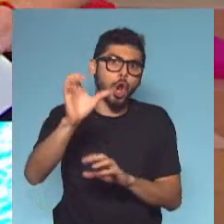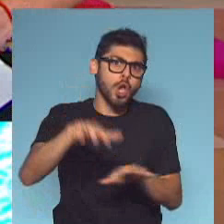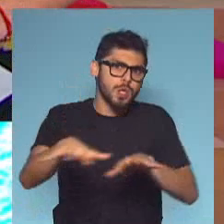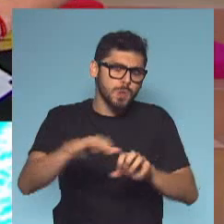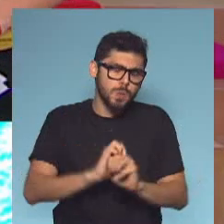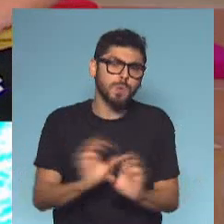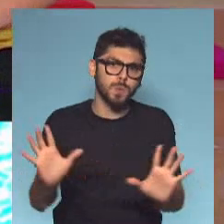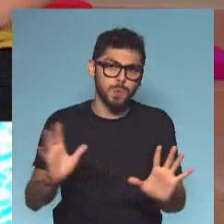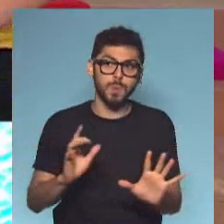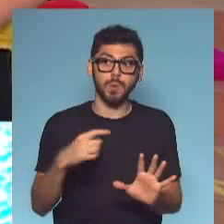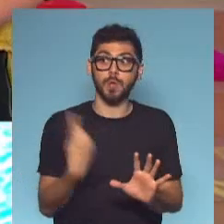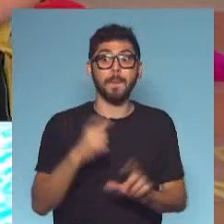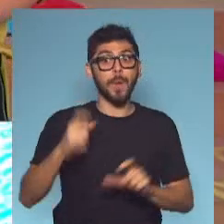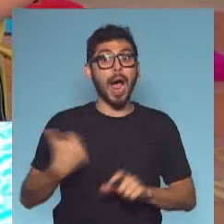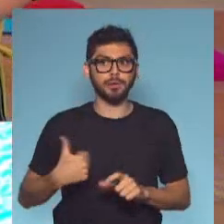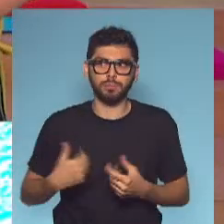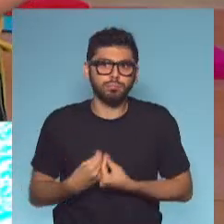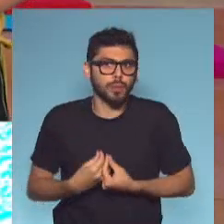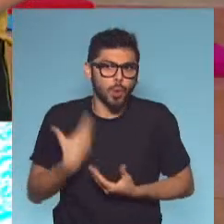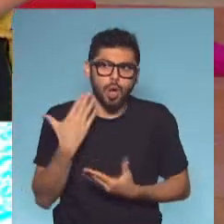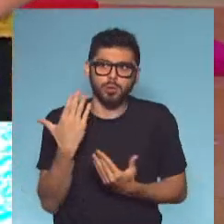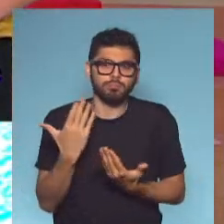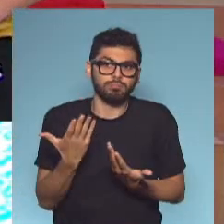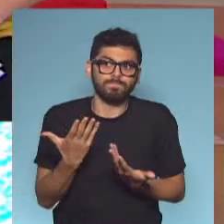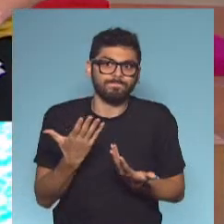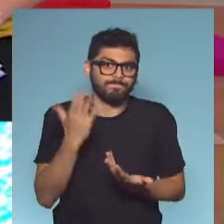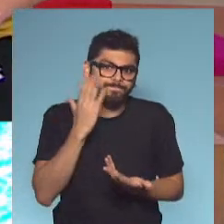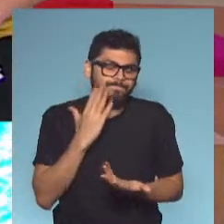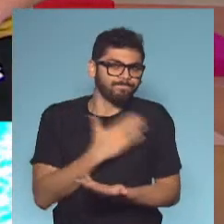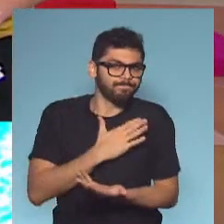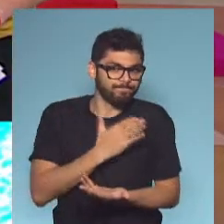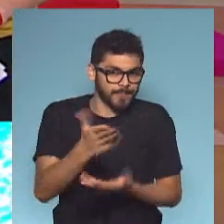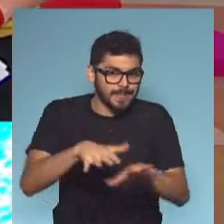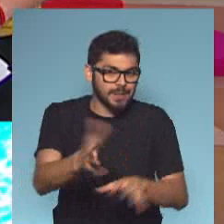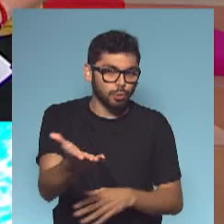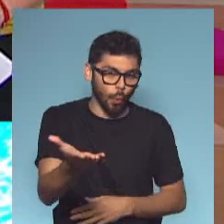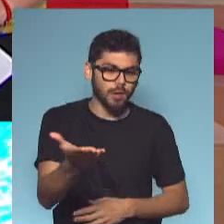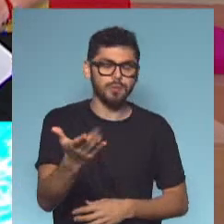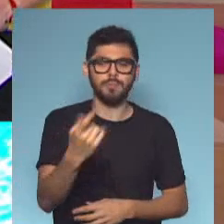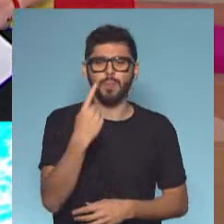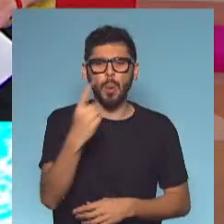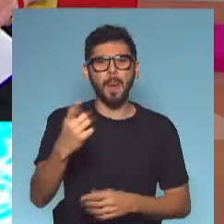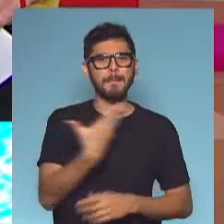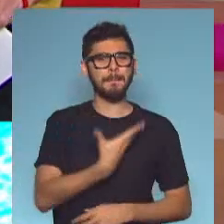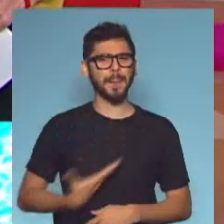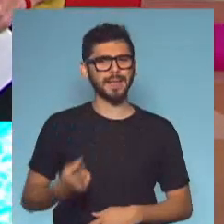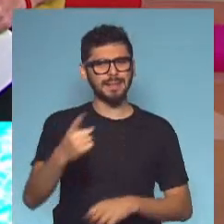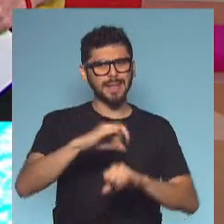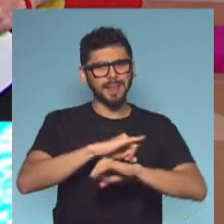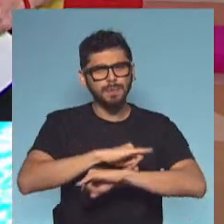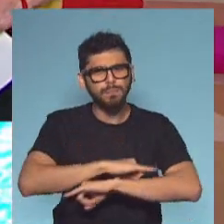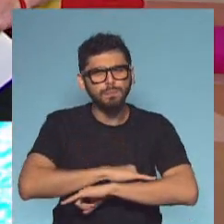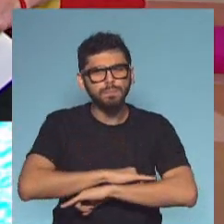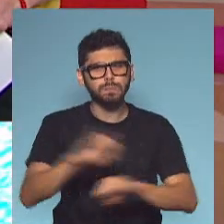Muchos argentinos nos hemos solidarizado con la situación actual. Veíamos recién que el presidente anunció